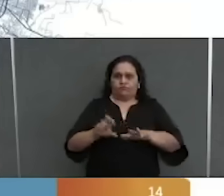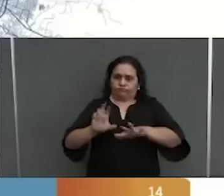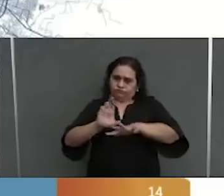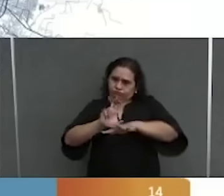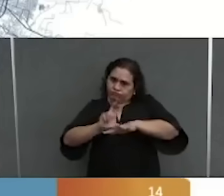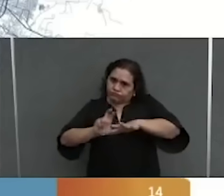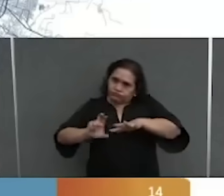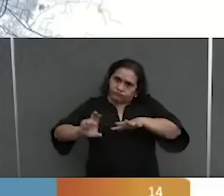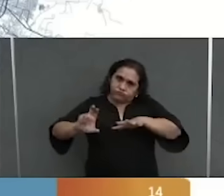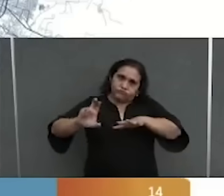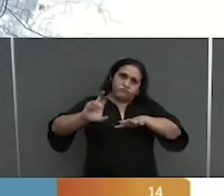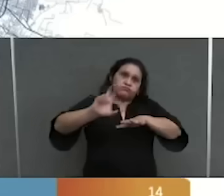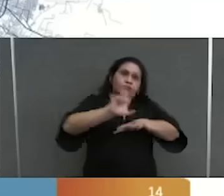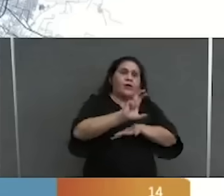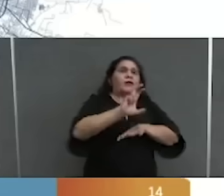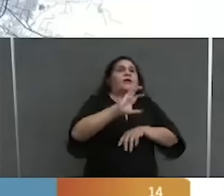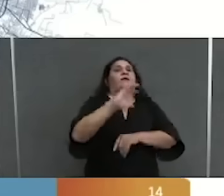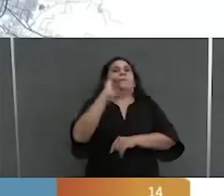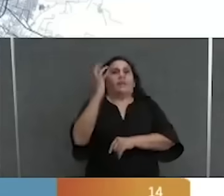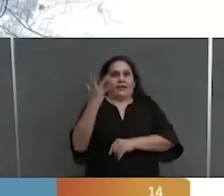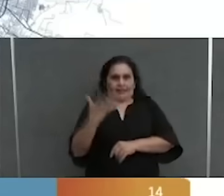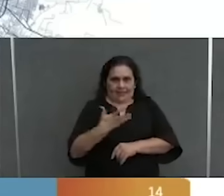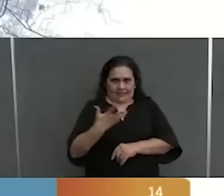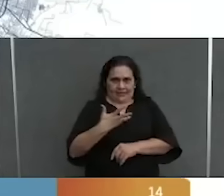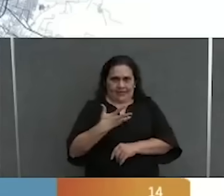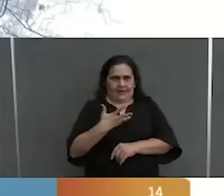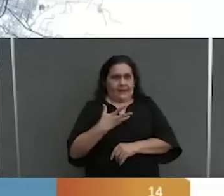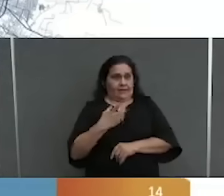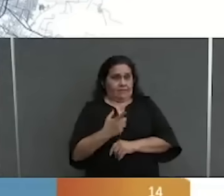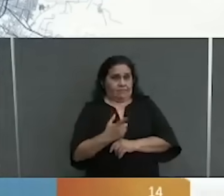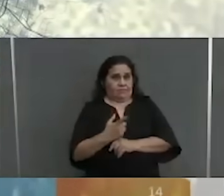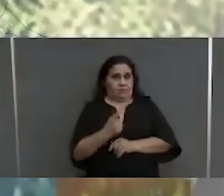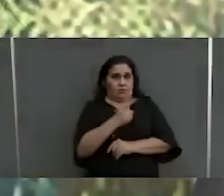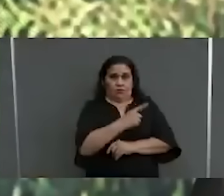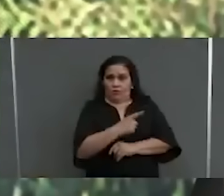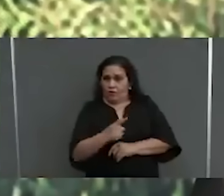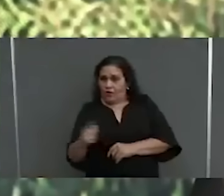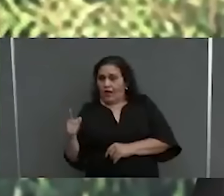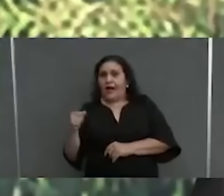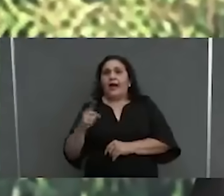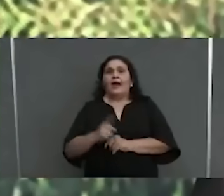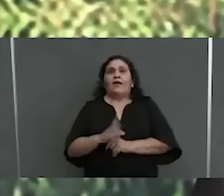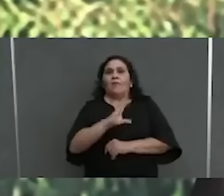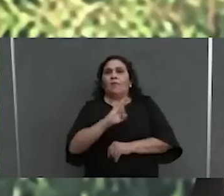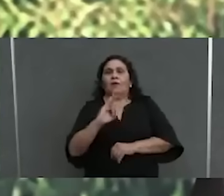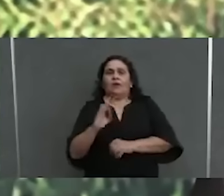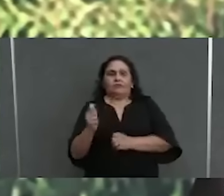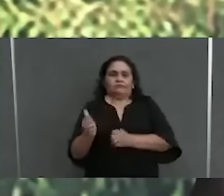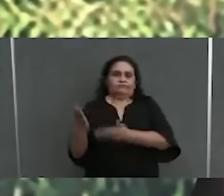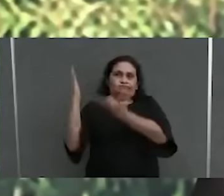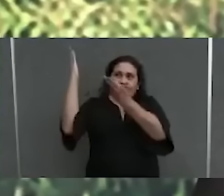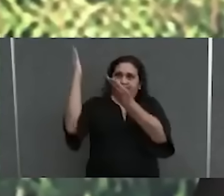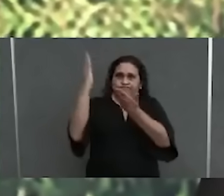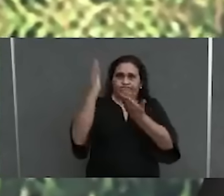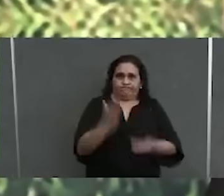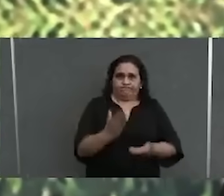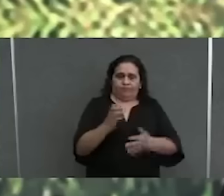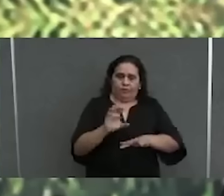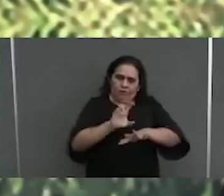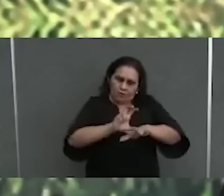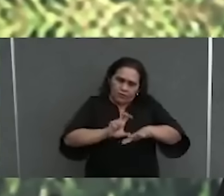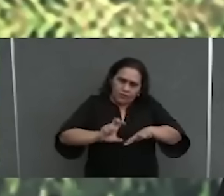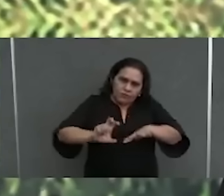Tren Maya tenga un ramal hacia estos parques industriales, un ramal de carga. ¿Y qué es lo que va a hacer el Tren